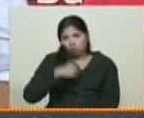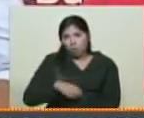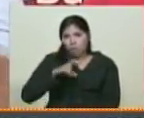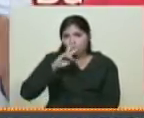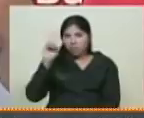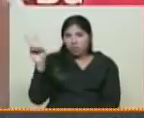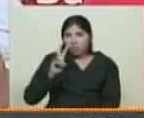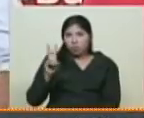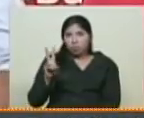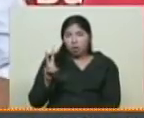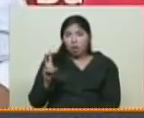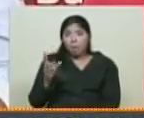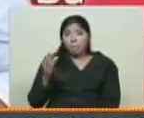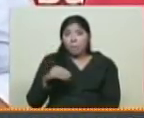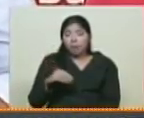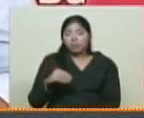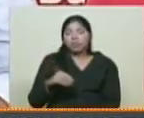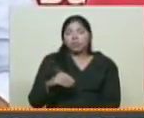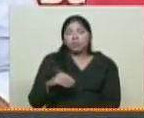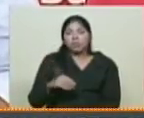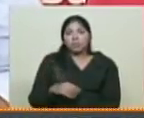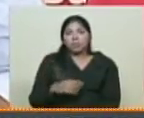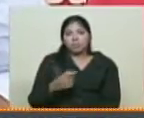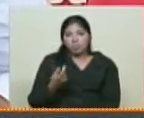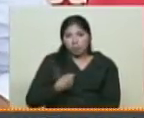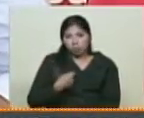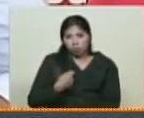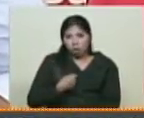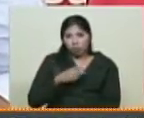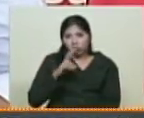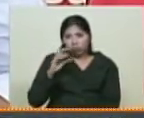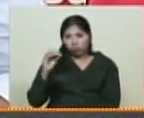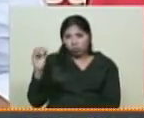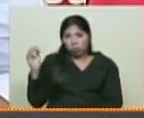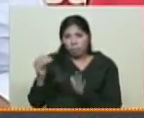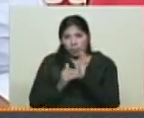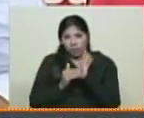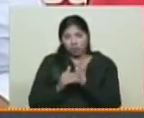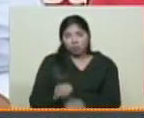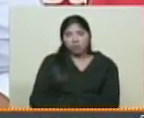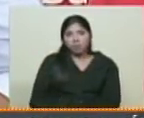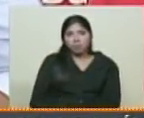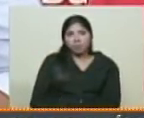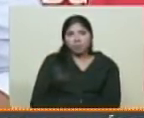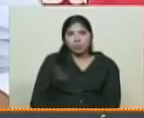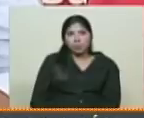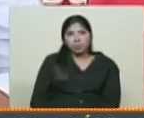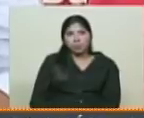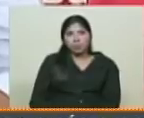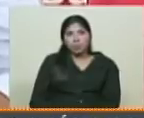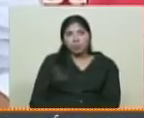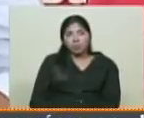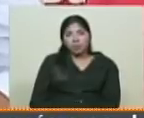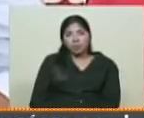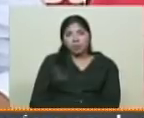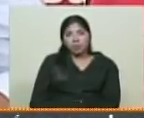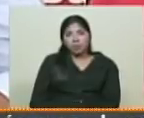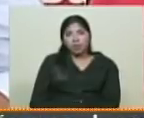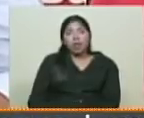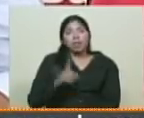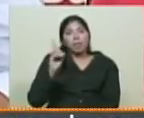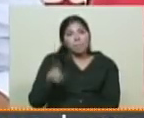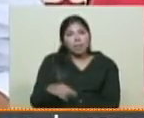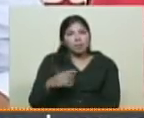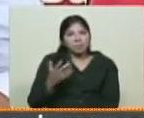para 200.000 nuevos pensionados, y de igual manera lo que hemos logrado en estos días de enero, lo que ha sido